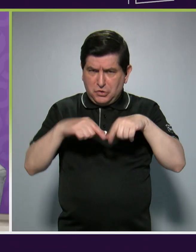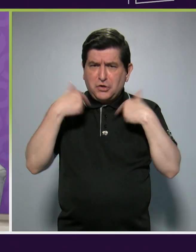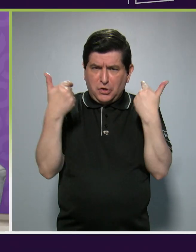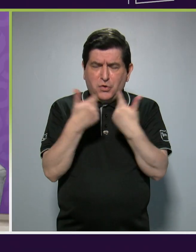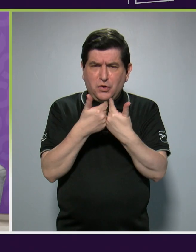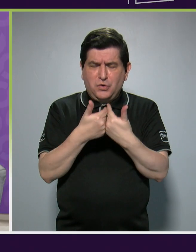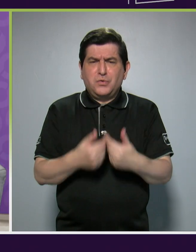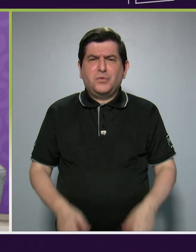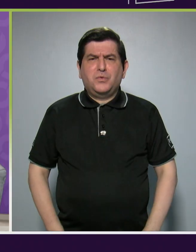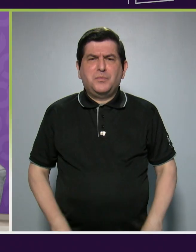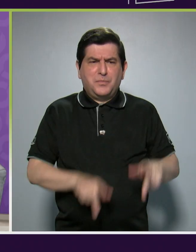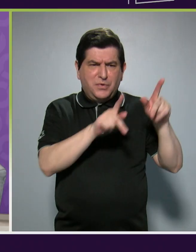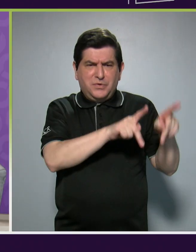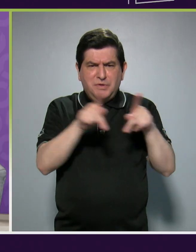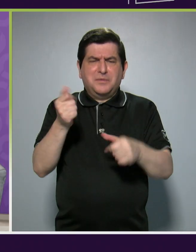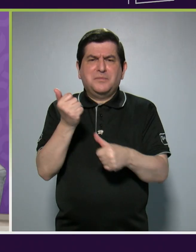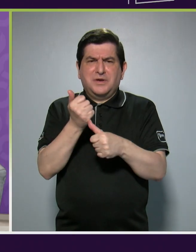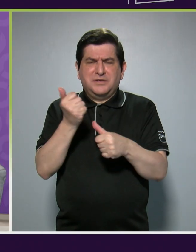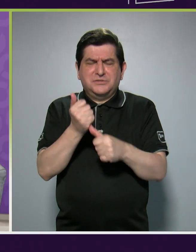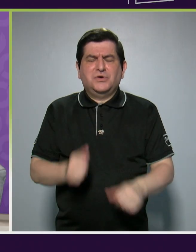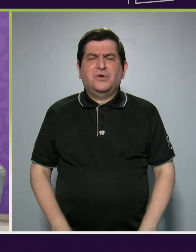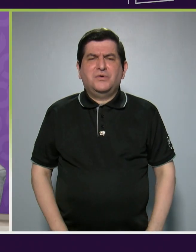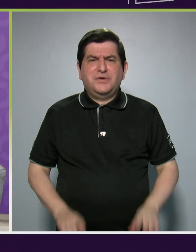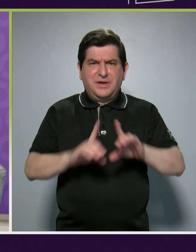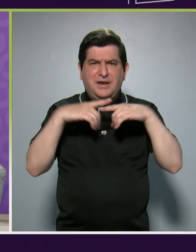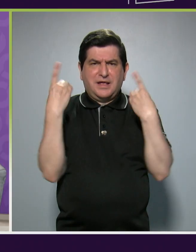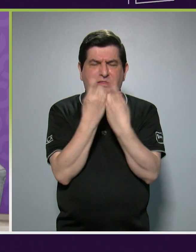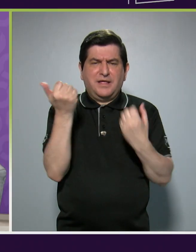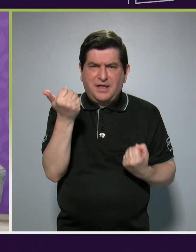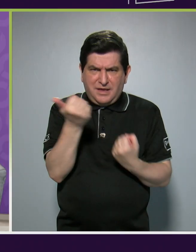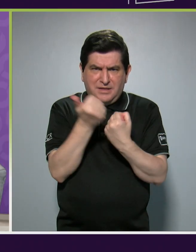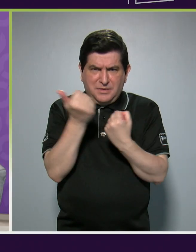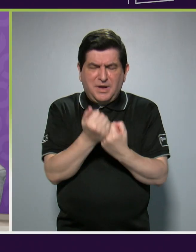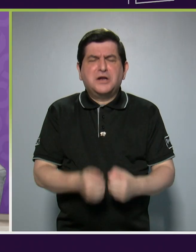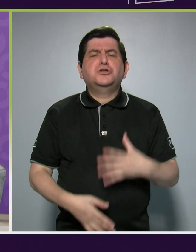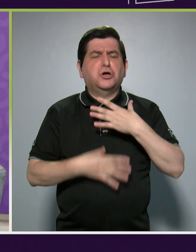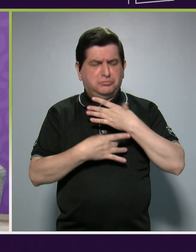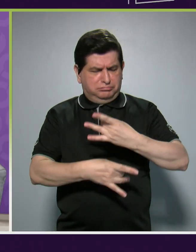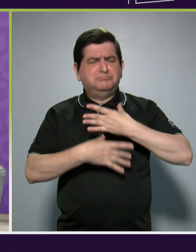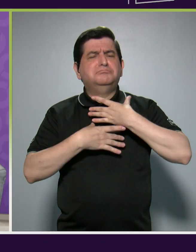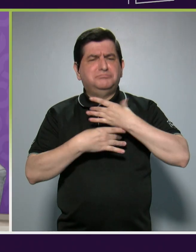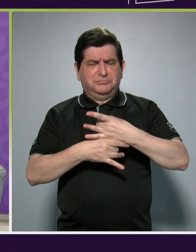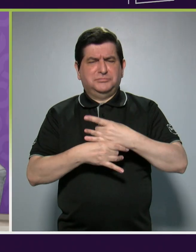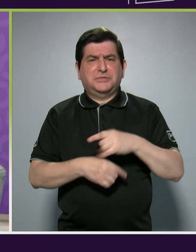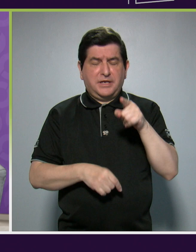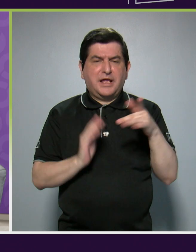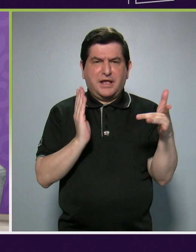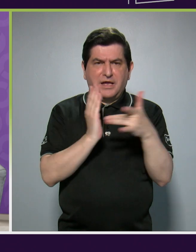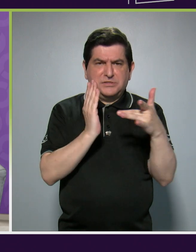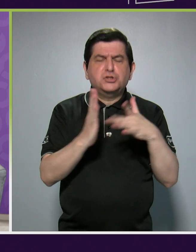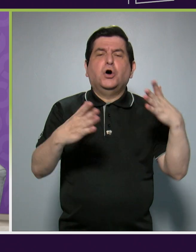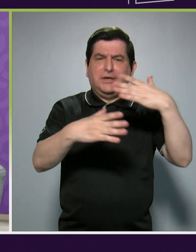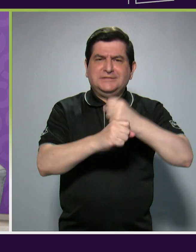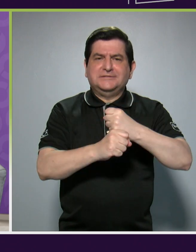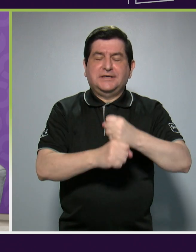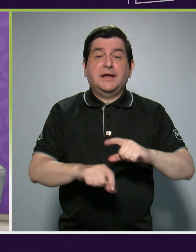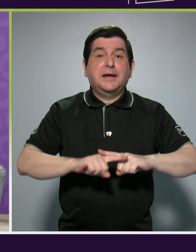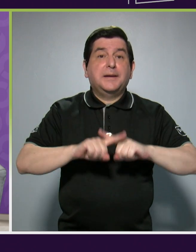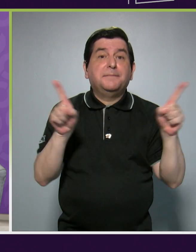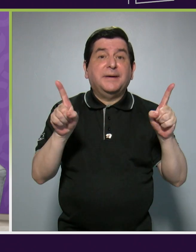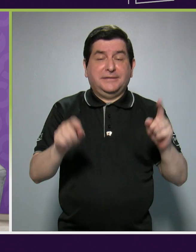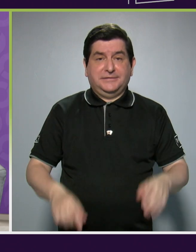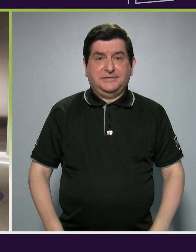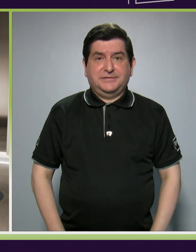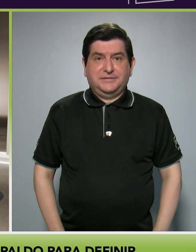del cuerpo de personas asesoras del Departamento de Apoyos, haya mucho interés de que esto técnicamente se haga, pero